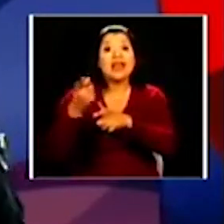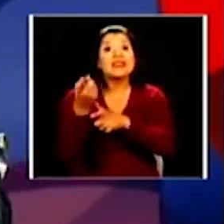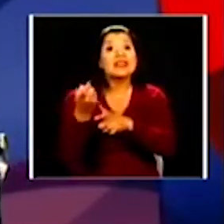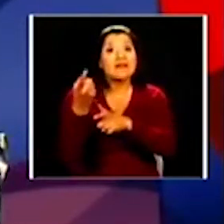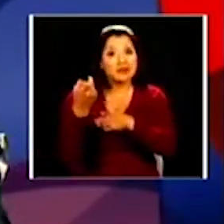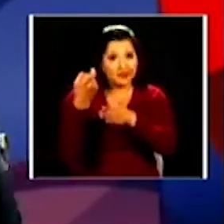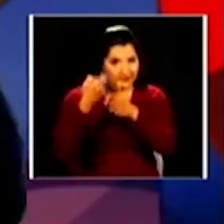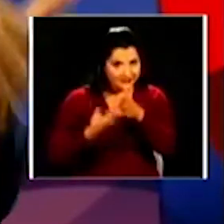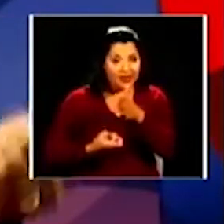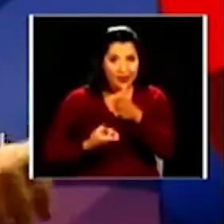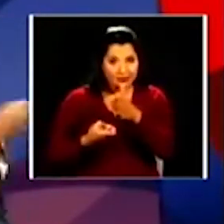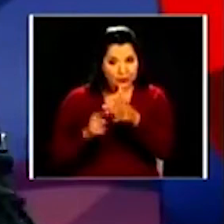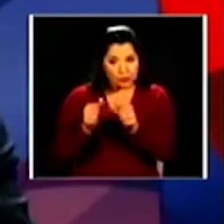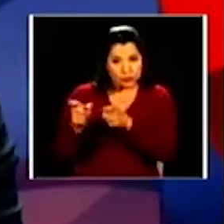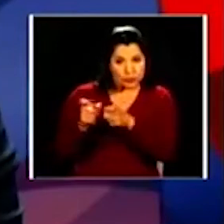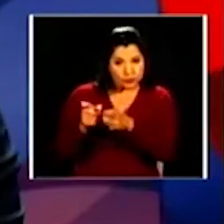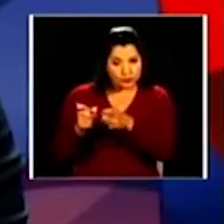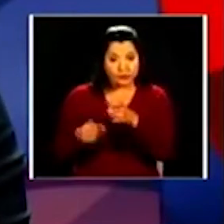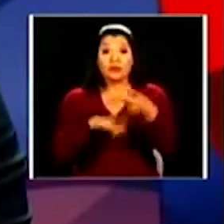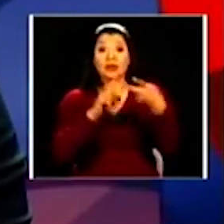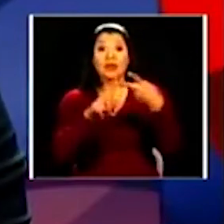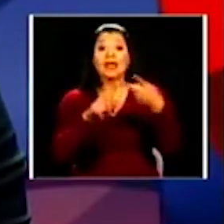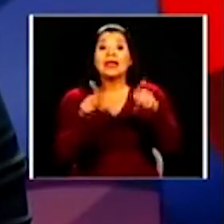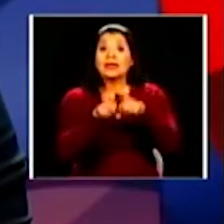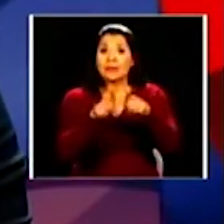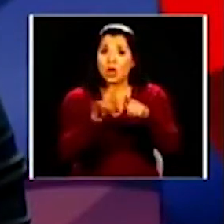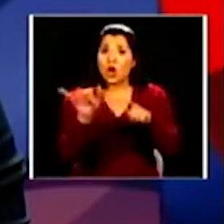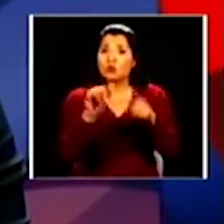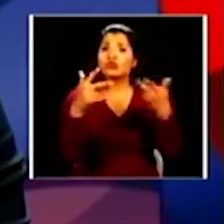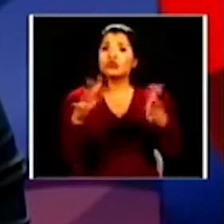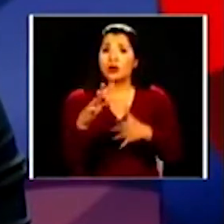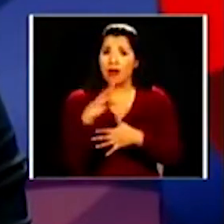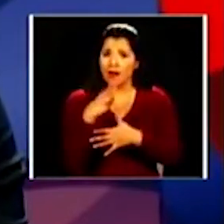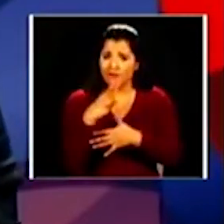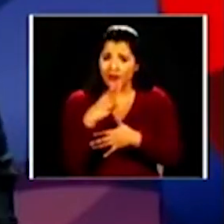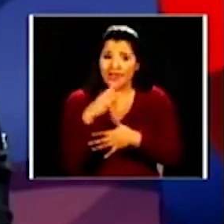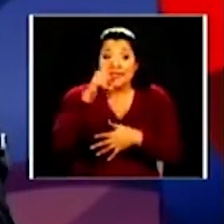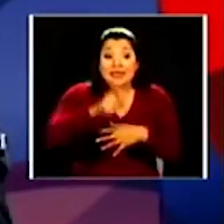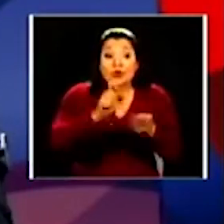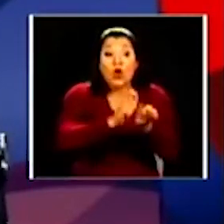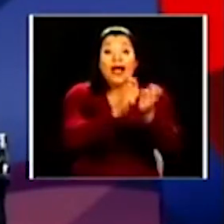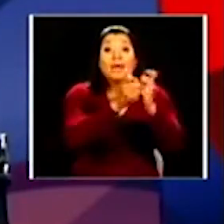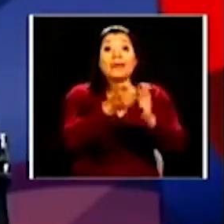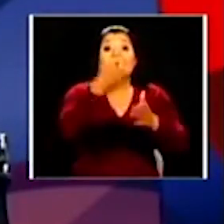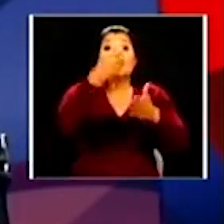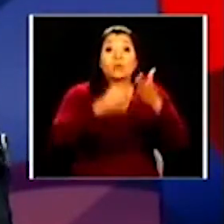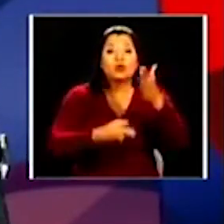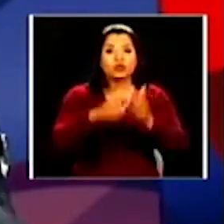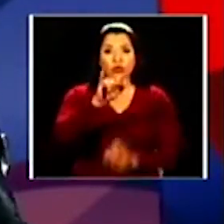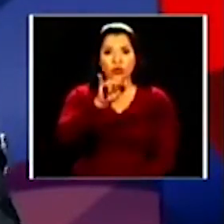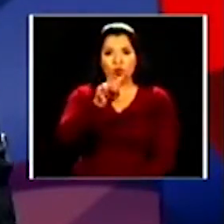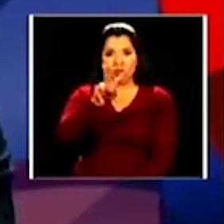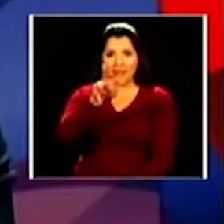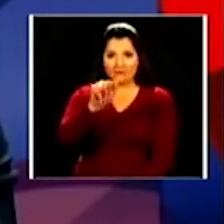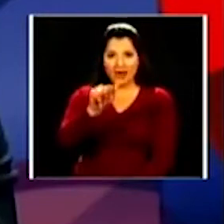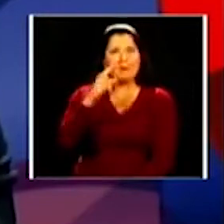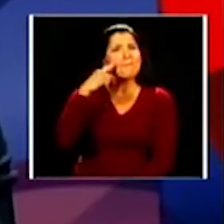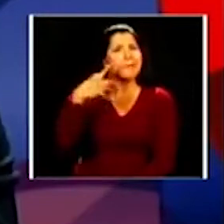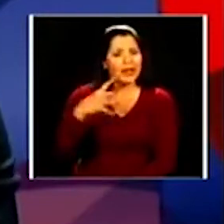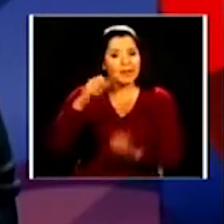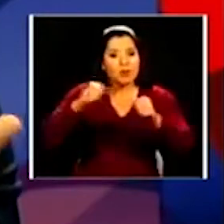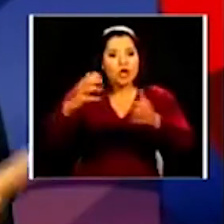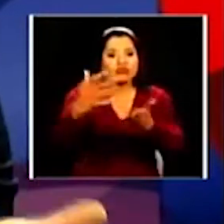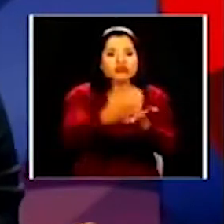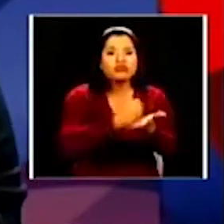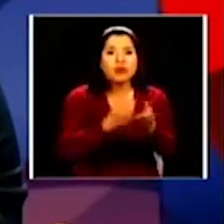hablar claramente y como ha avanzado en el proyecto en la Asamblea Legislativa, necesitamos modificar el impuesto del valor agregado para tener mayor recaudación. Digo